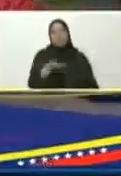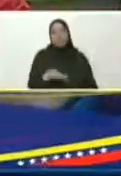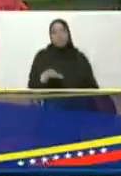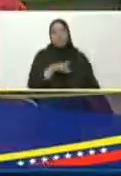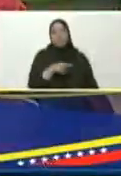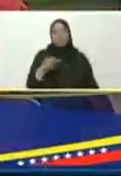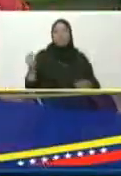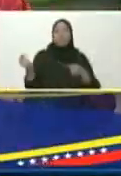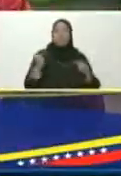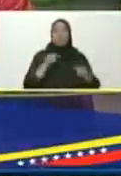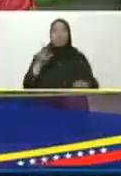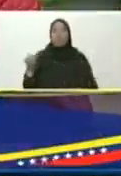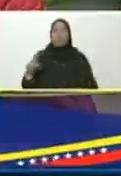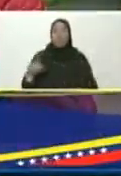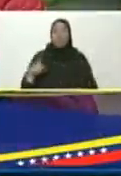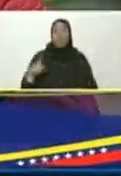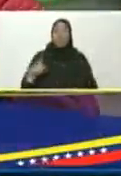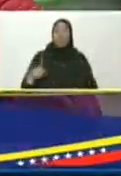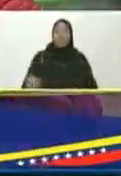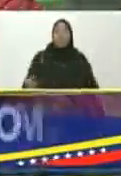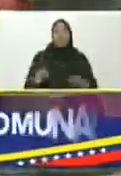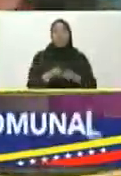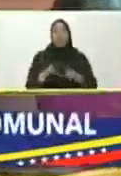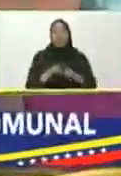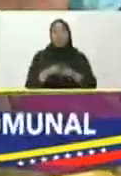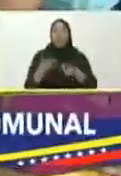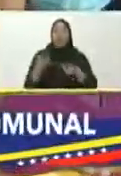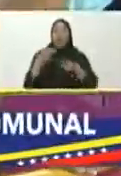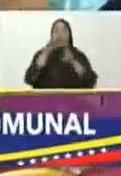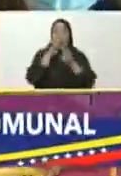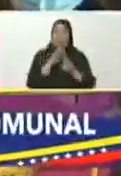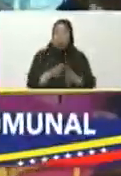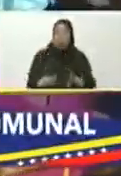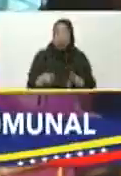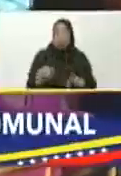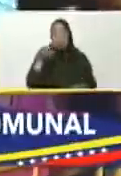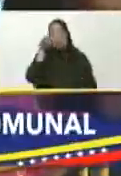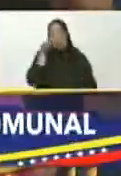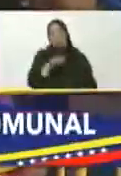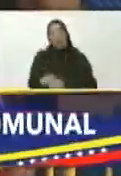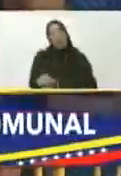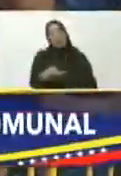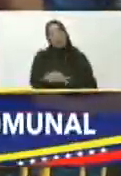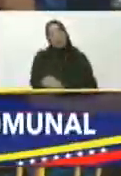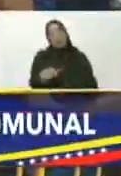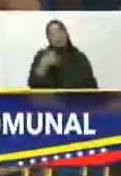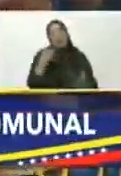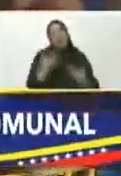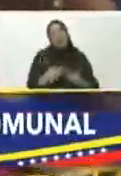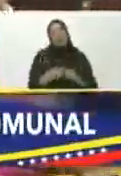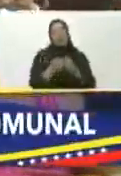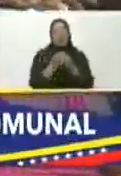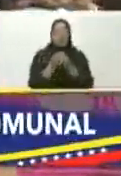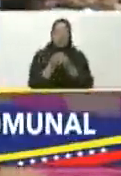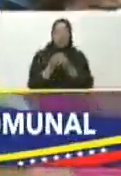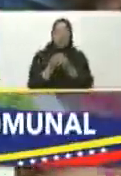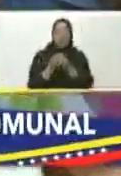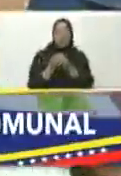sigue batallando con nosotros y sigue logrando estos resultados, presidente, que junto a usted, a